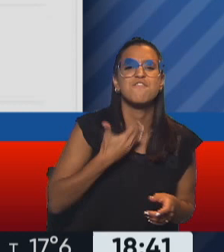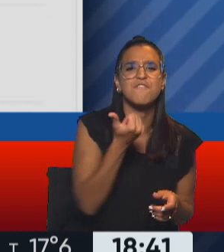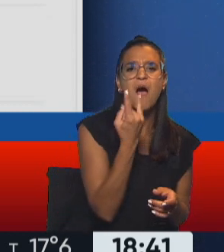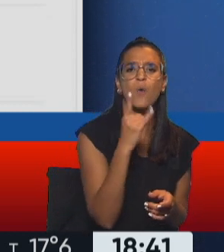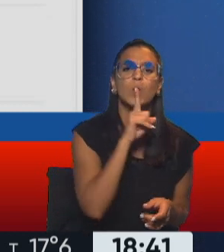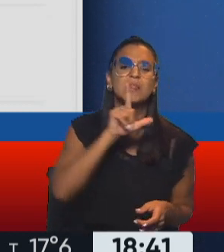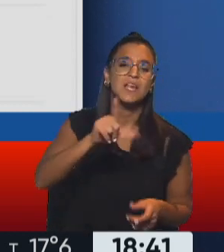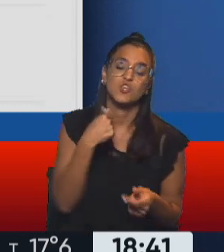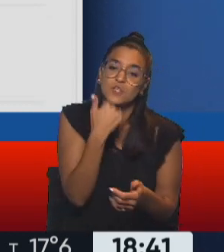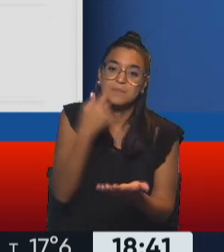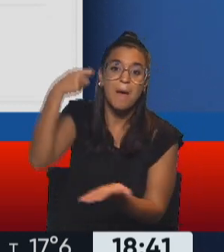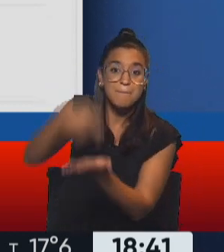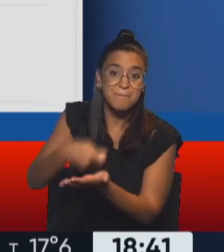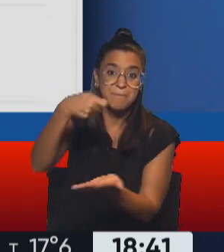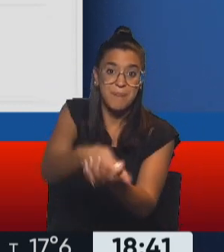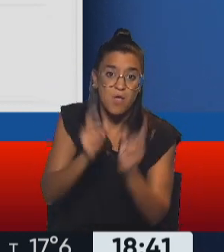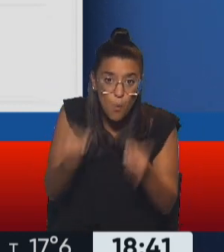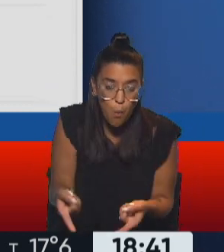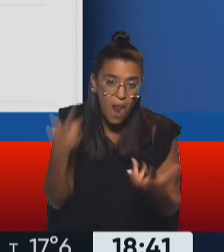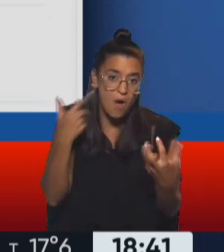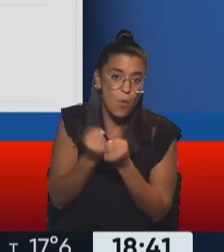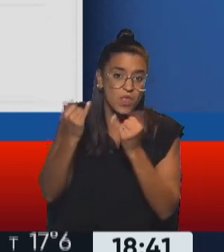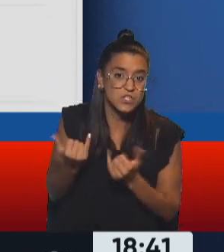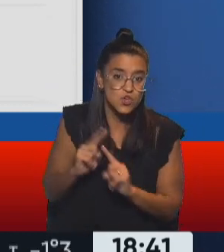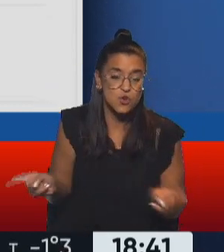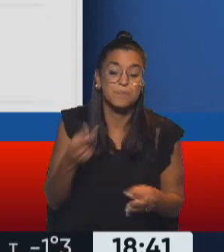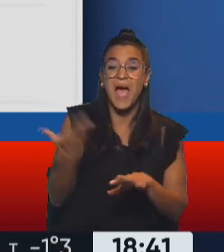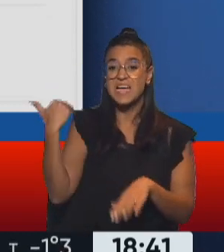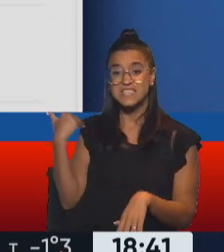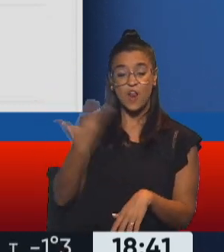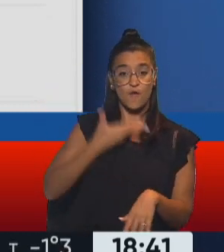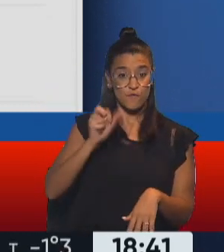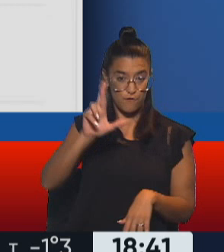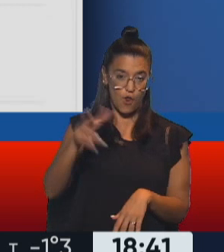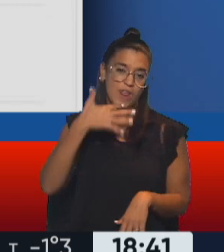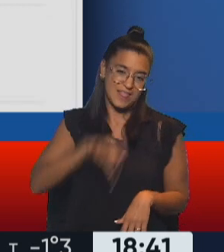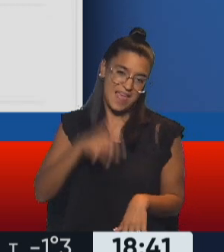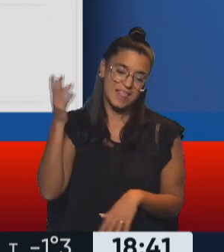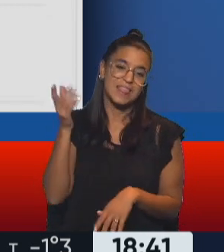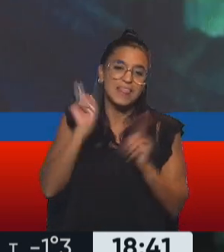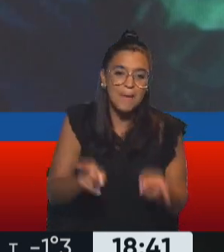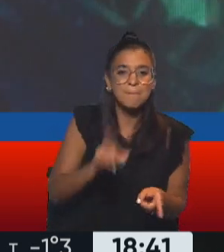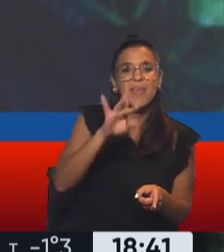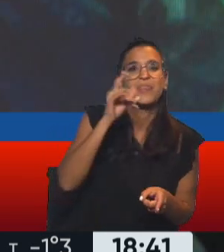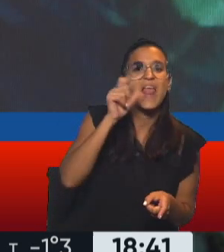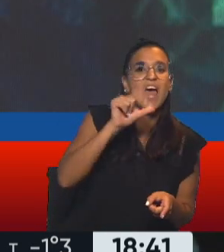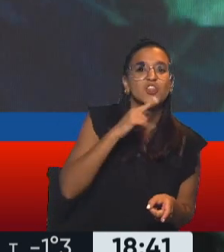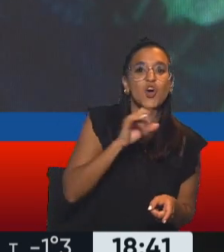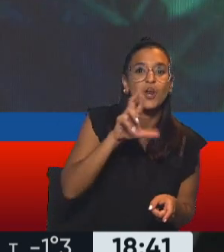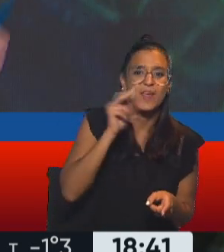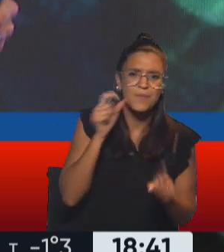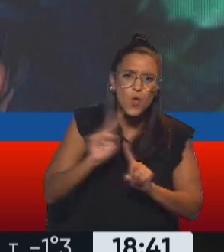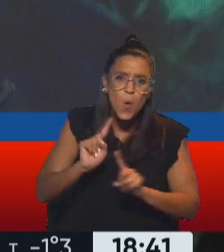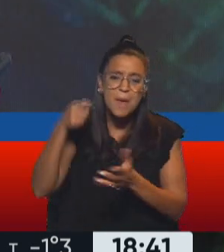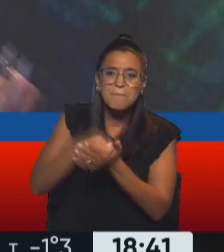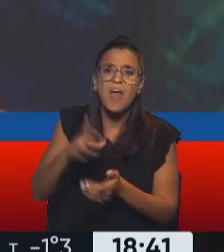sabía si Argentina pagaba, no se caía en default, hecho, no haya acuerdo, ¿no? Florencia Barragán, que entiende sobre economía, también Raúl de la Torre nos decía, no va a caer en default